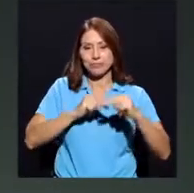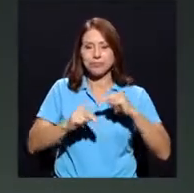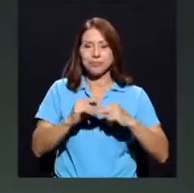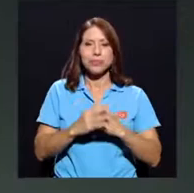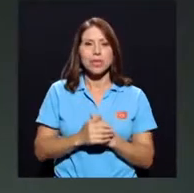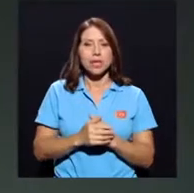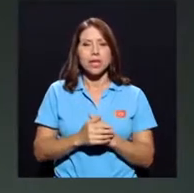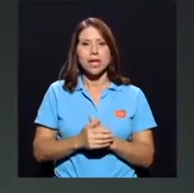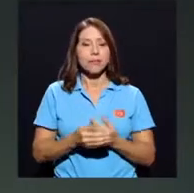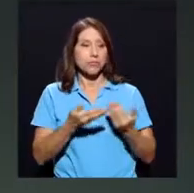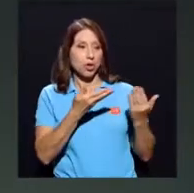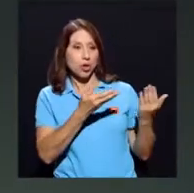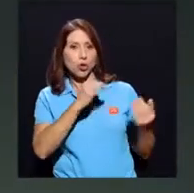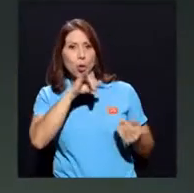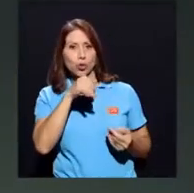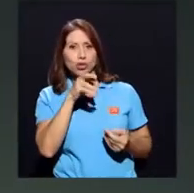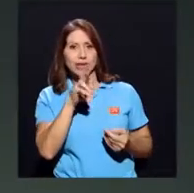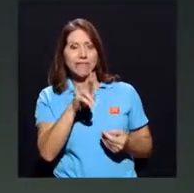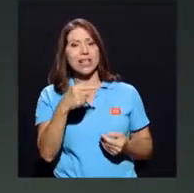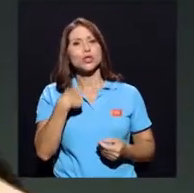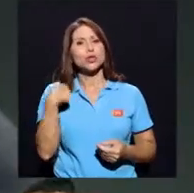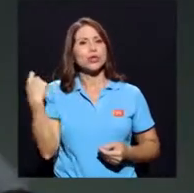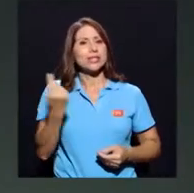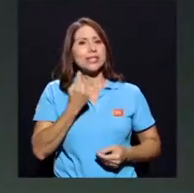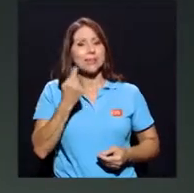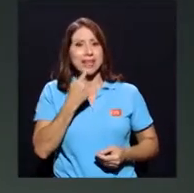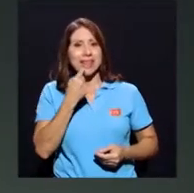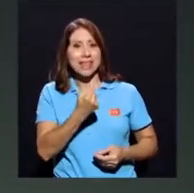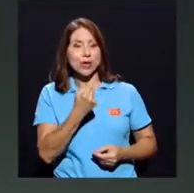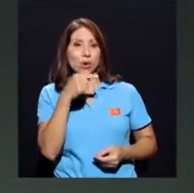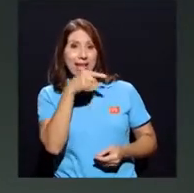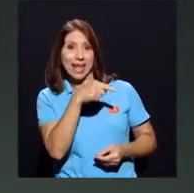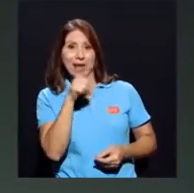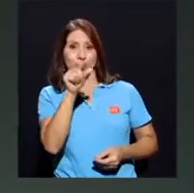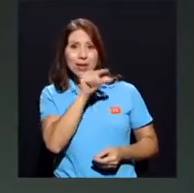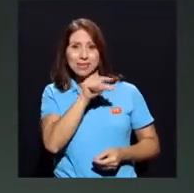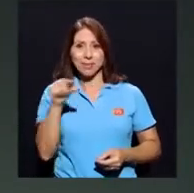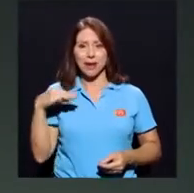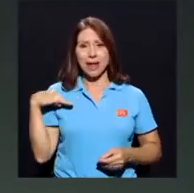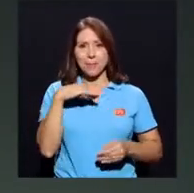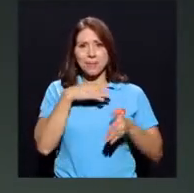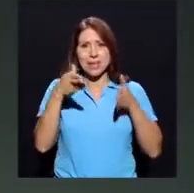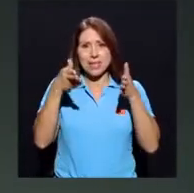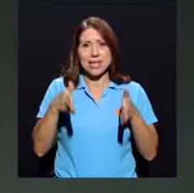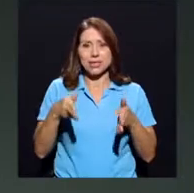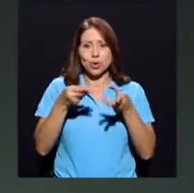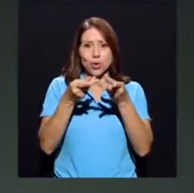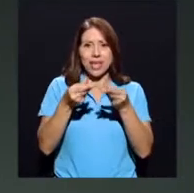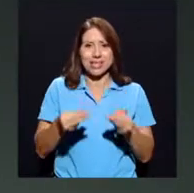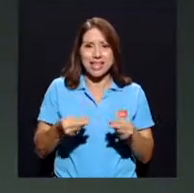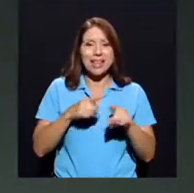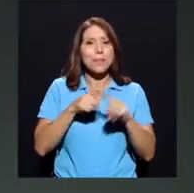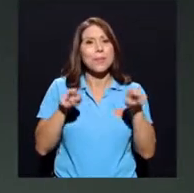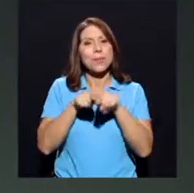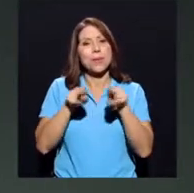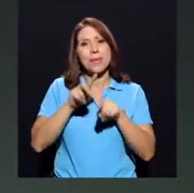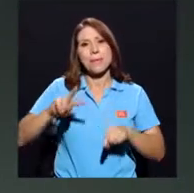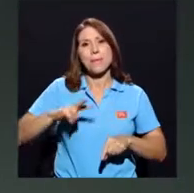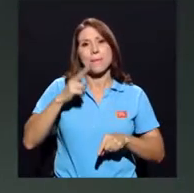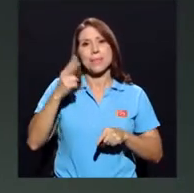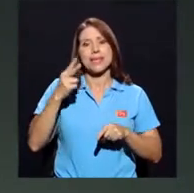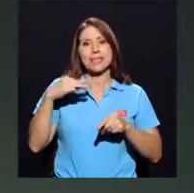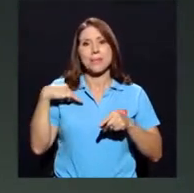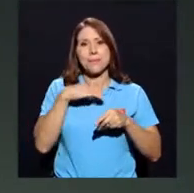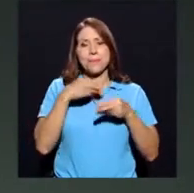don josé rafael yo siempre digo que fue por una semana ministro de hacienda pero también fue viceministro y también fue